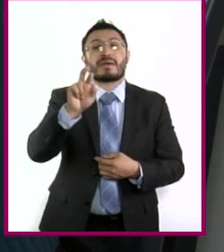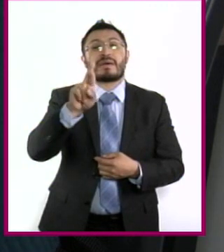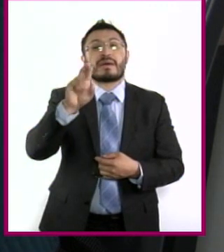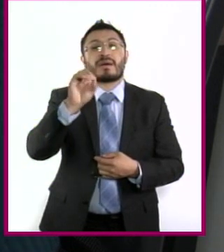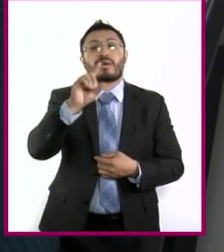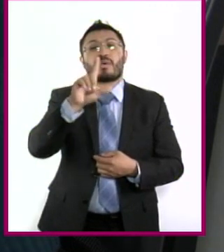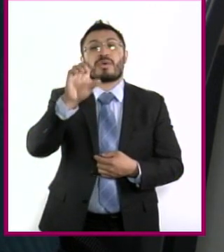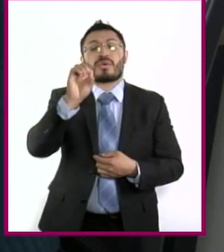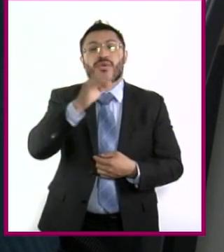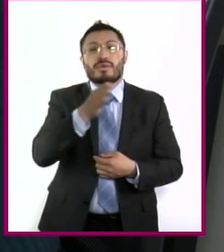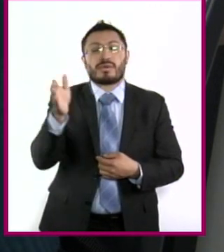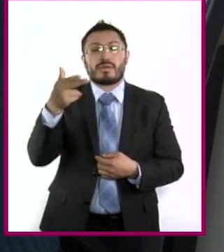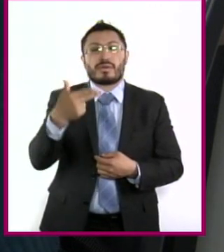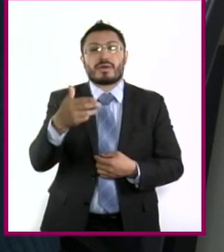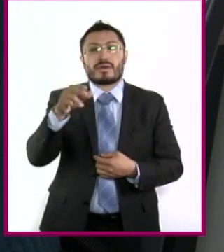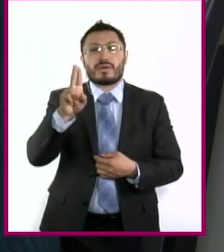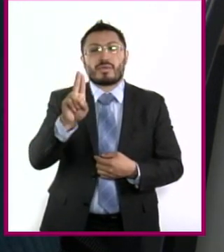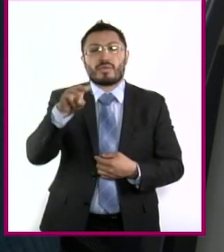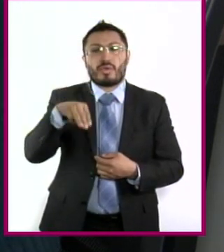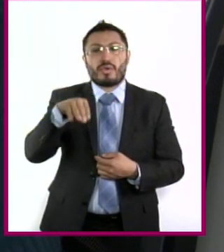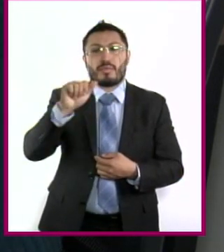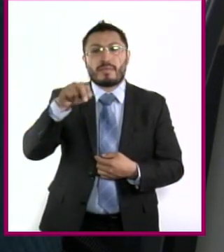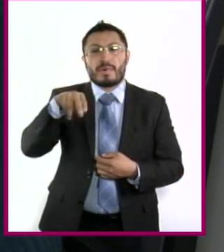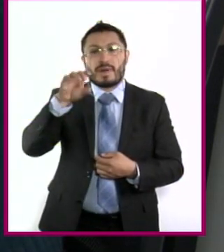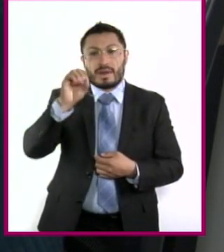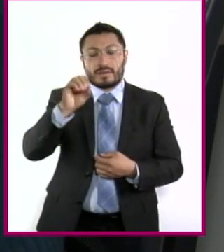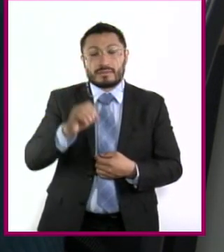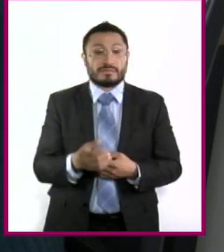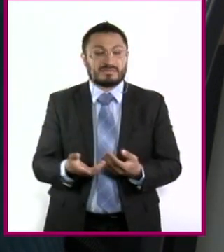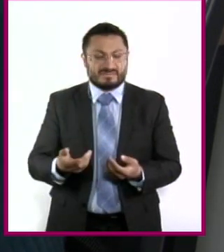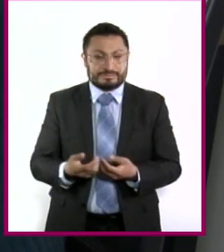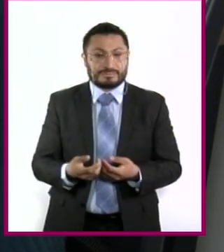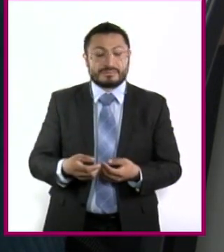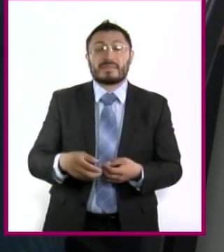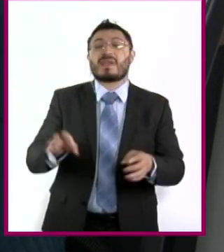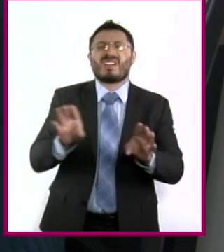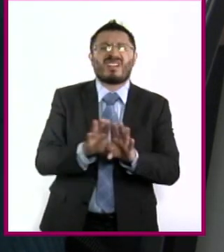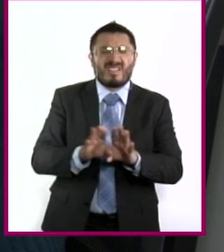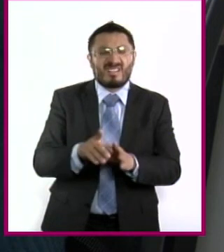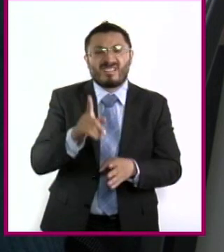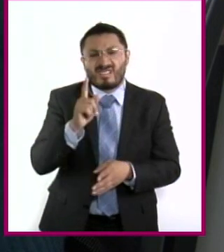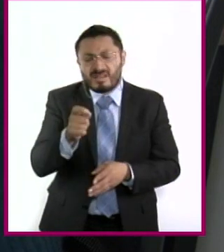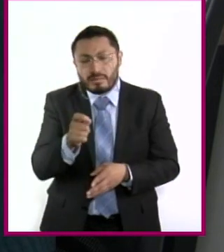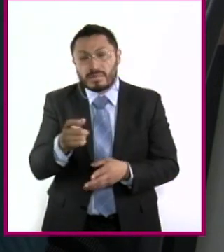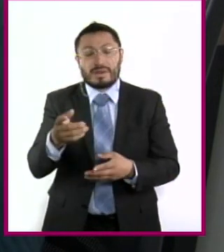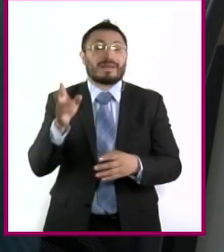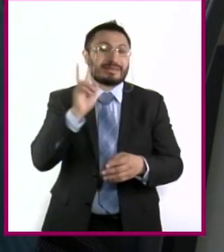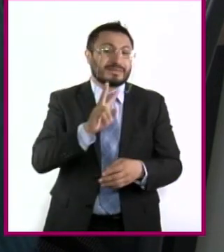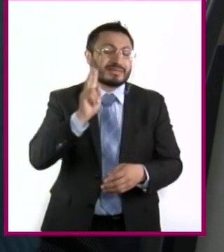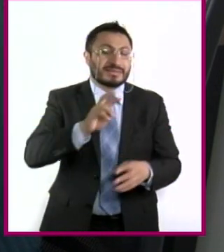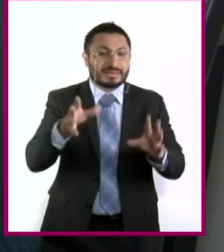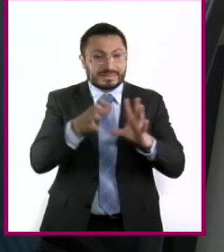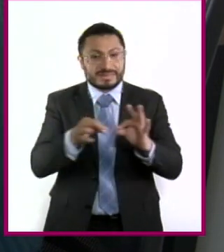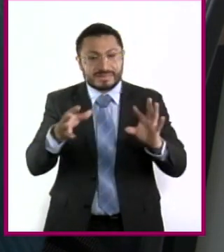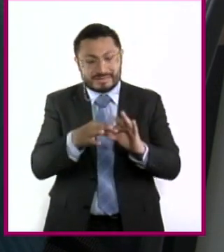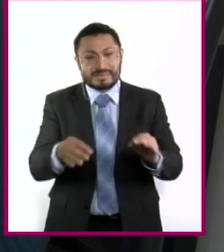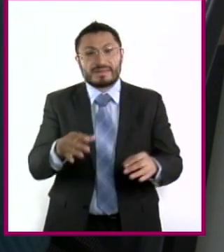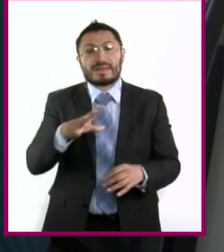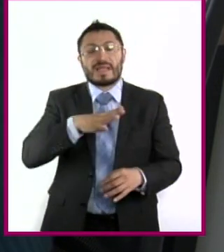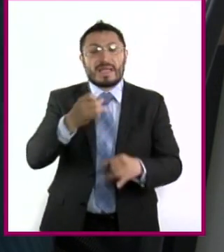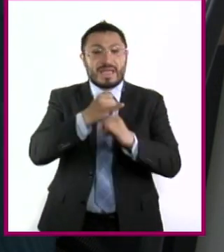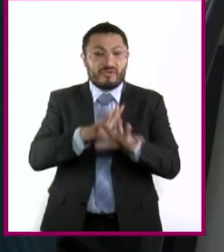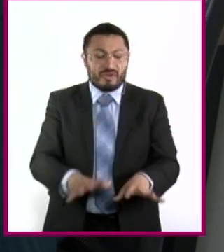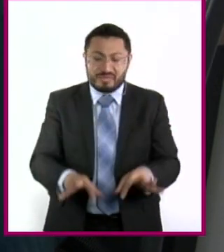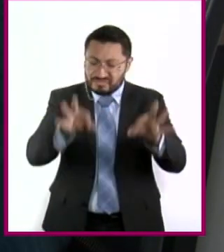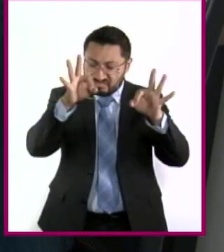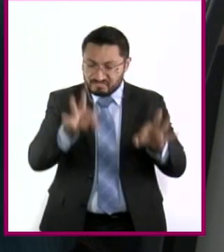favor. No, Por favorcito. tampoco. Con datos verificados.